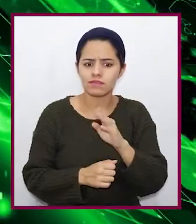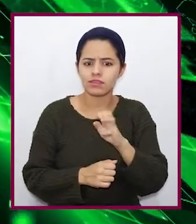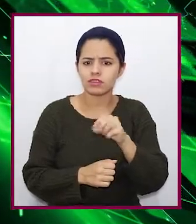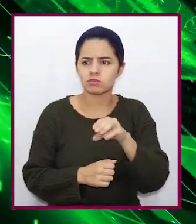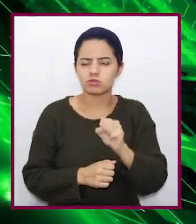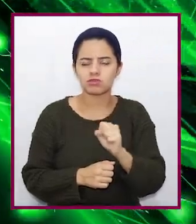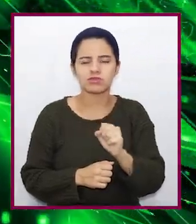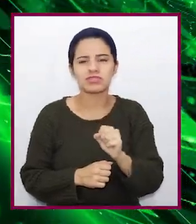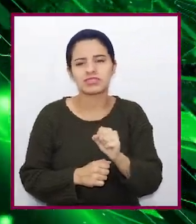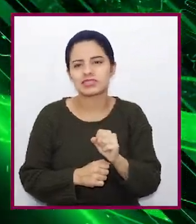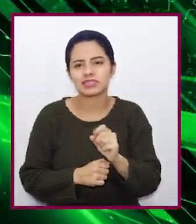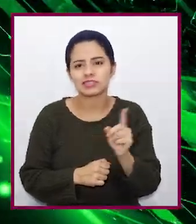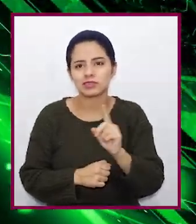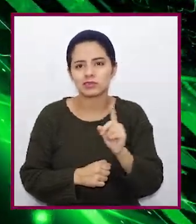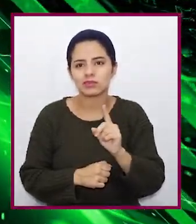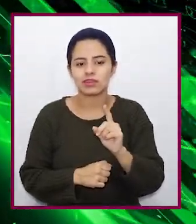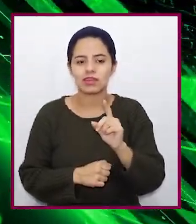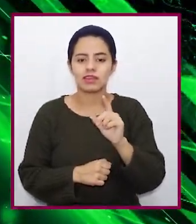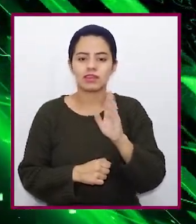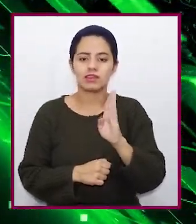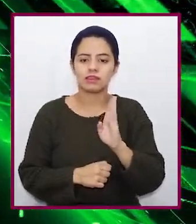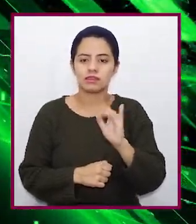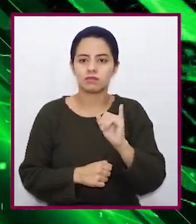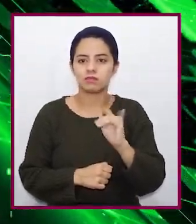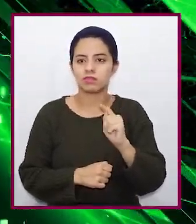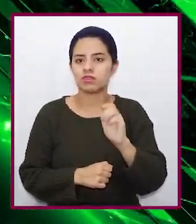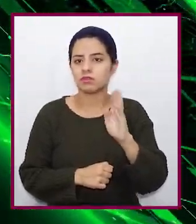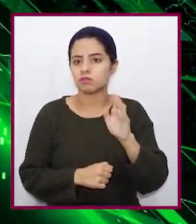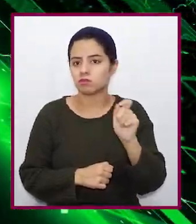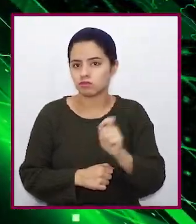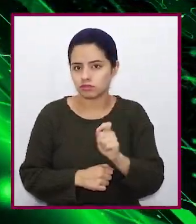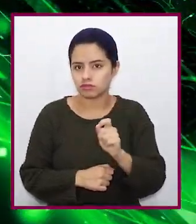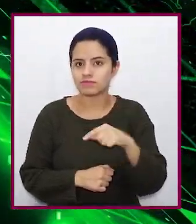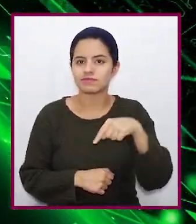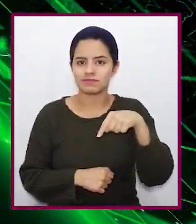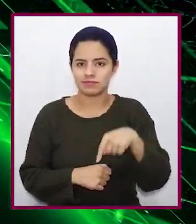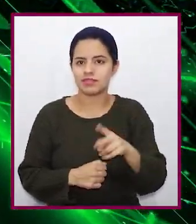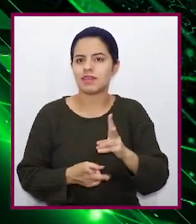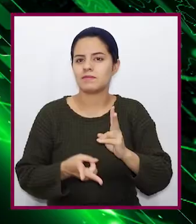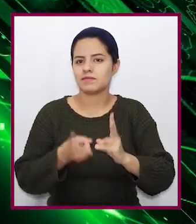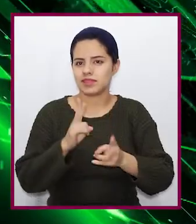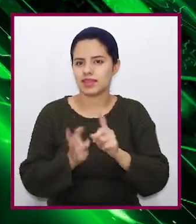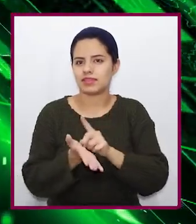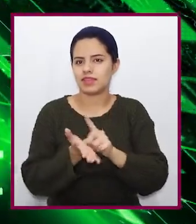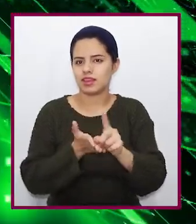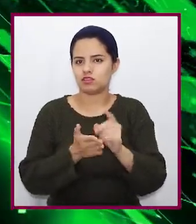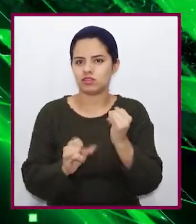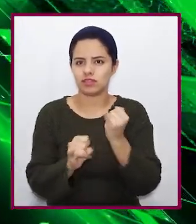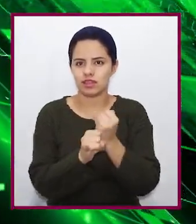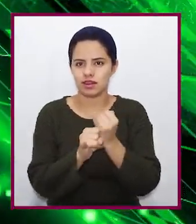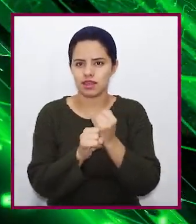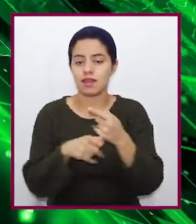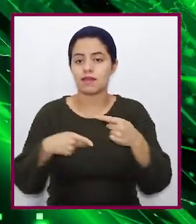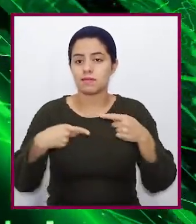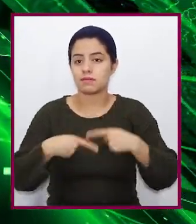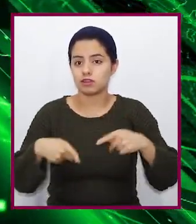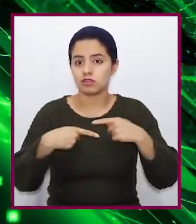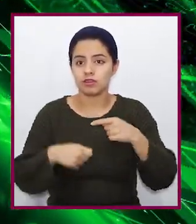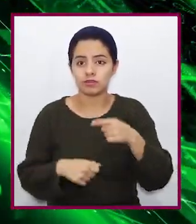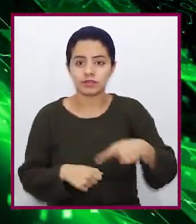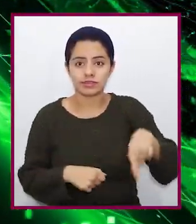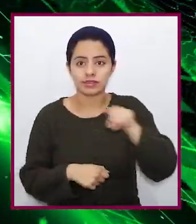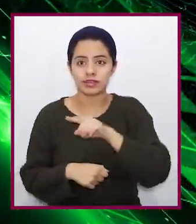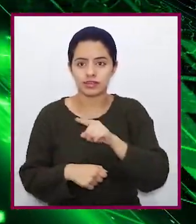Beatbox. Hoy vamos a hablar sobre los derechos digitales, de conceptos como ciudadanía digital, y vamos a dar algunos